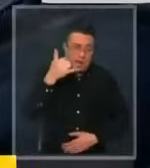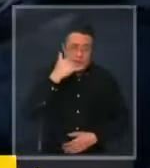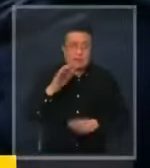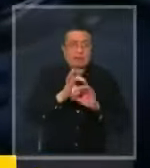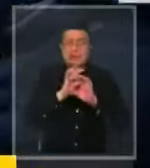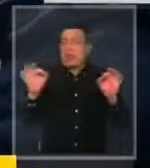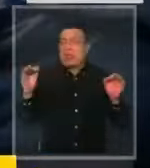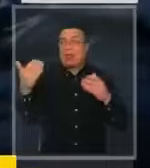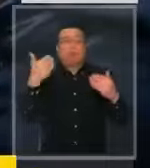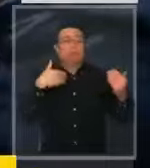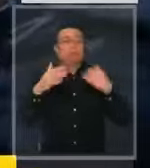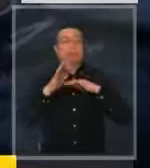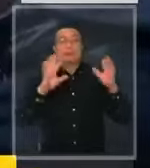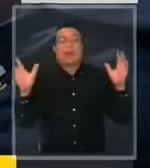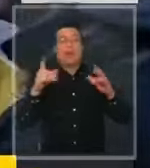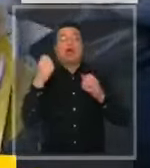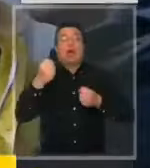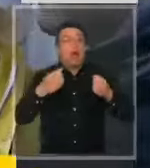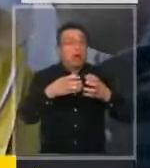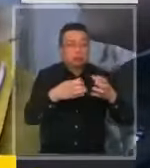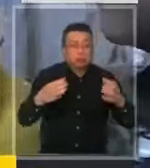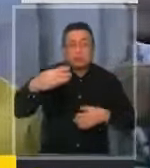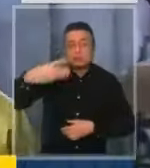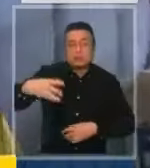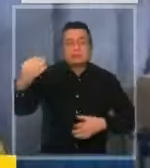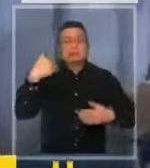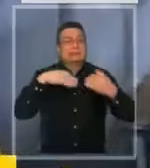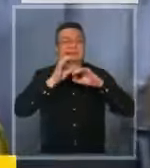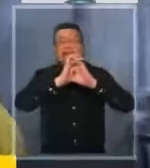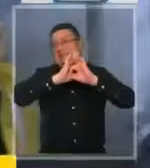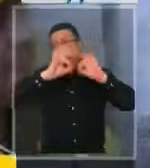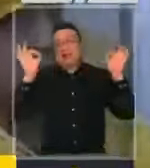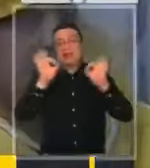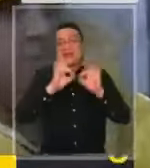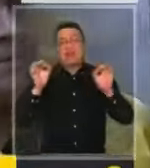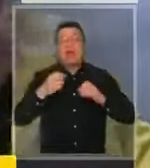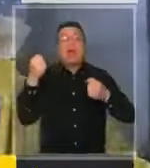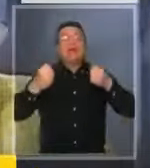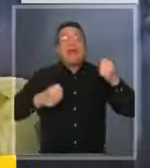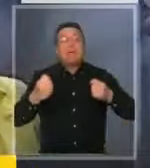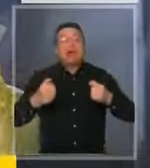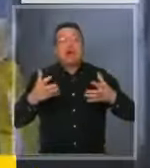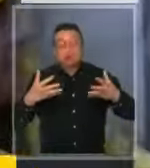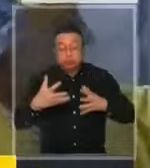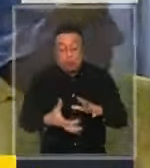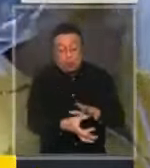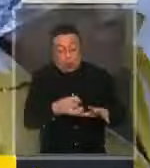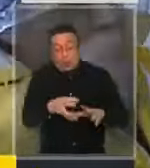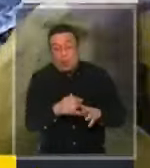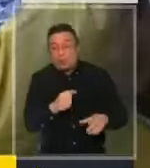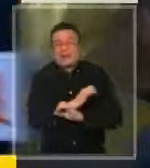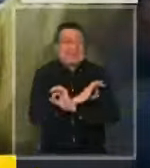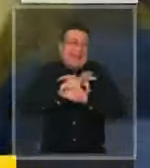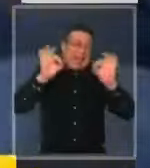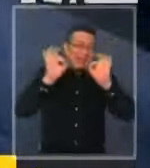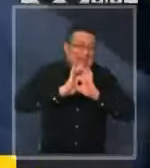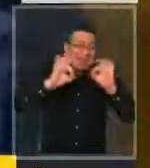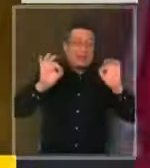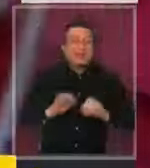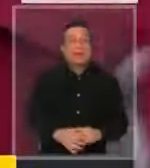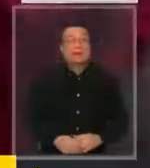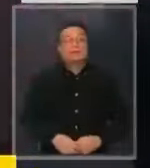nada, ni siquiera un carro, ni alguien de la municipalidad aparece alguien acá. Ni un camión aljibe a sacar algo, un poco de agua acá. A ver,